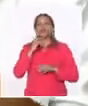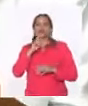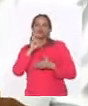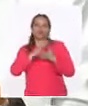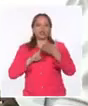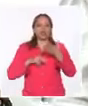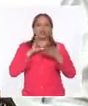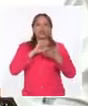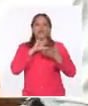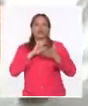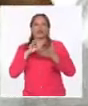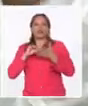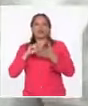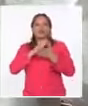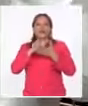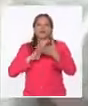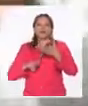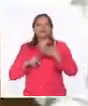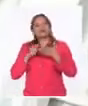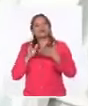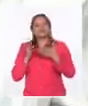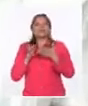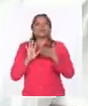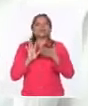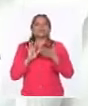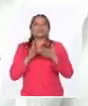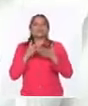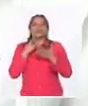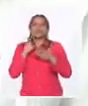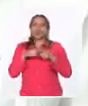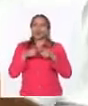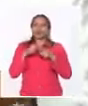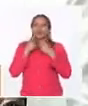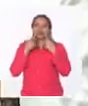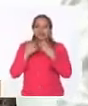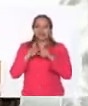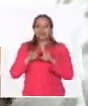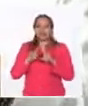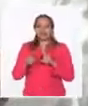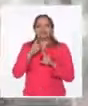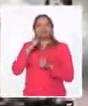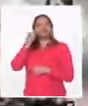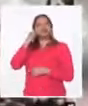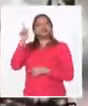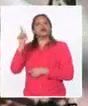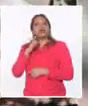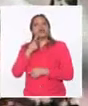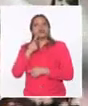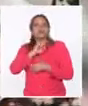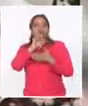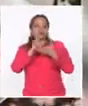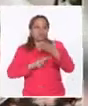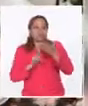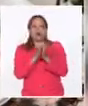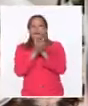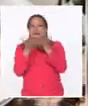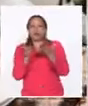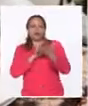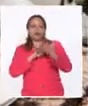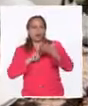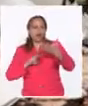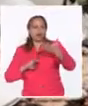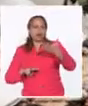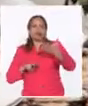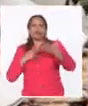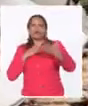noticias. Entonces, pasaban cosas curiosísimas. ¿Tú imaginas que tú leas varios despachos cablegráficos y cuando